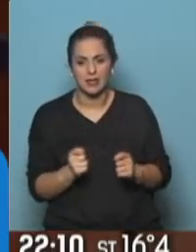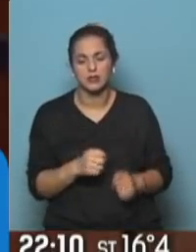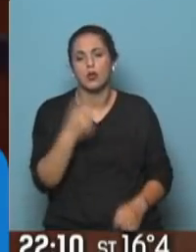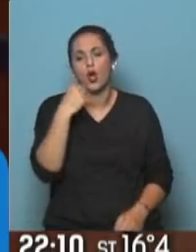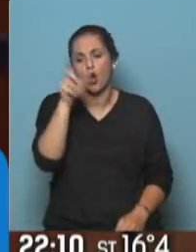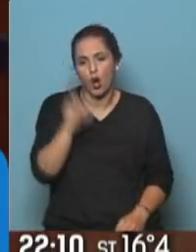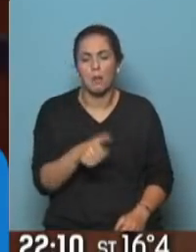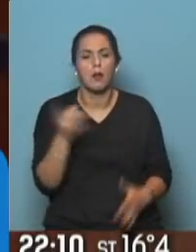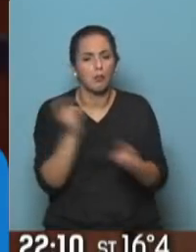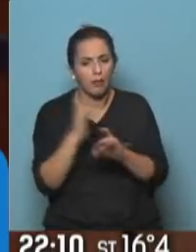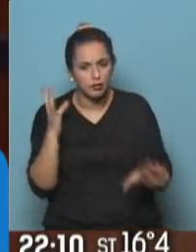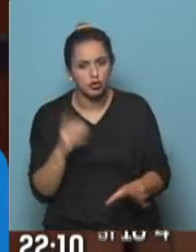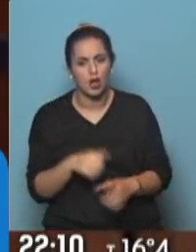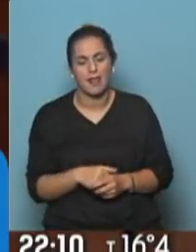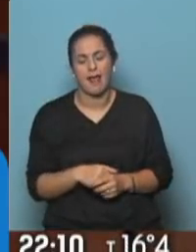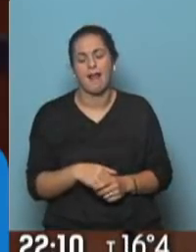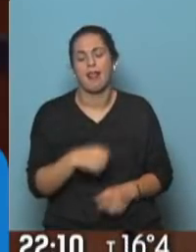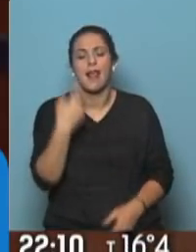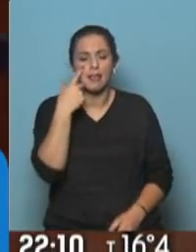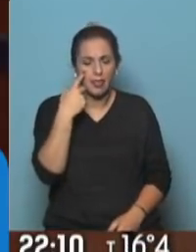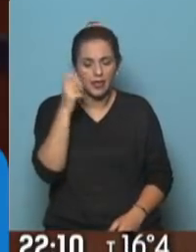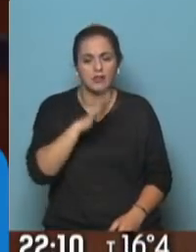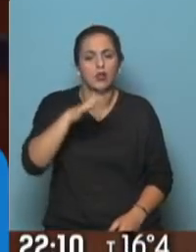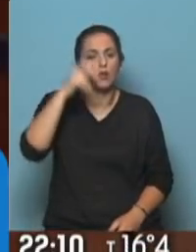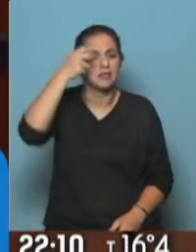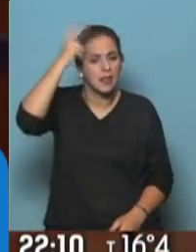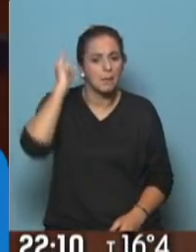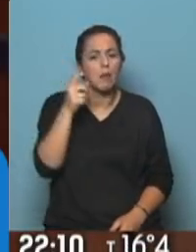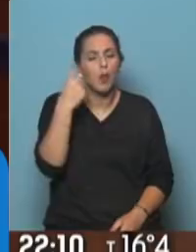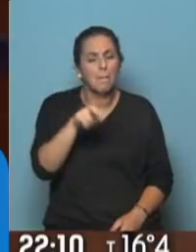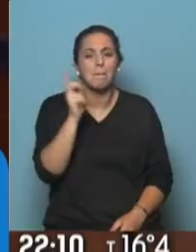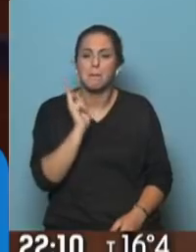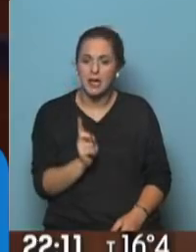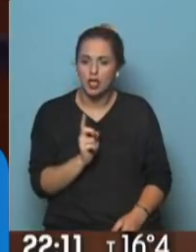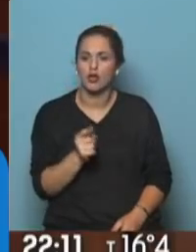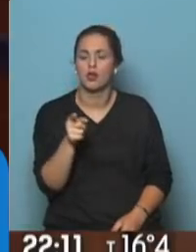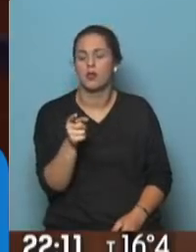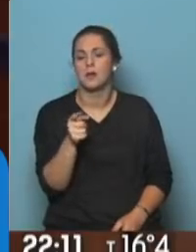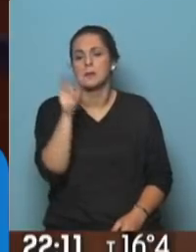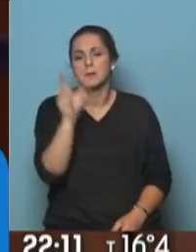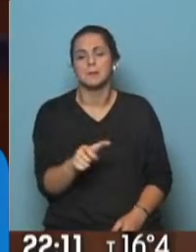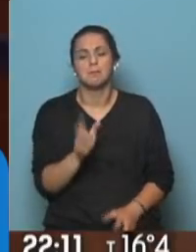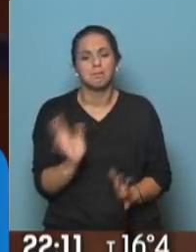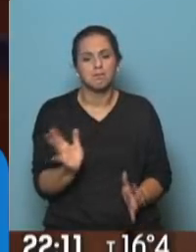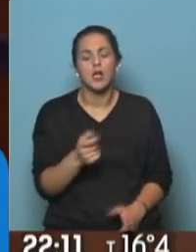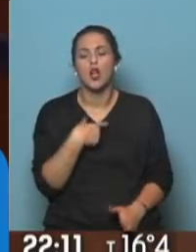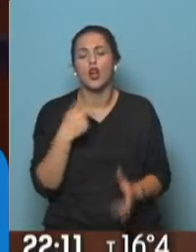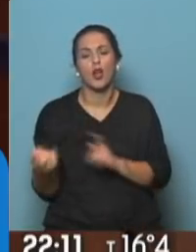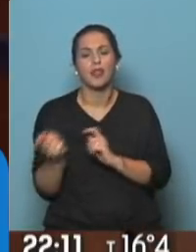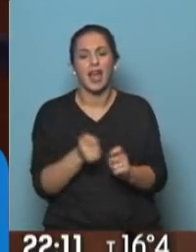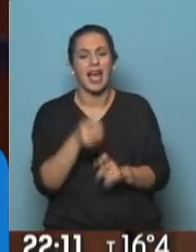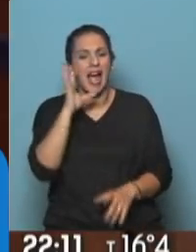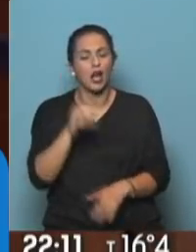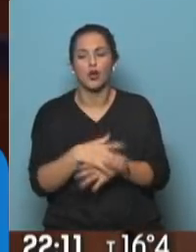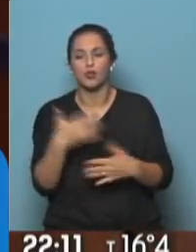maestria, doutorado, que foi intendente de São Paulo, pero que, sin embargo, não deixou uma herência